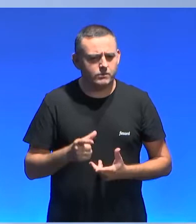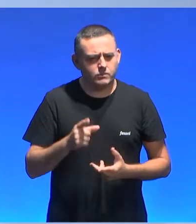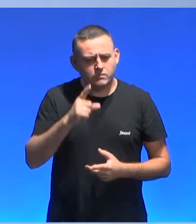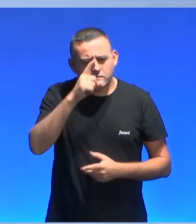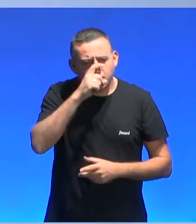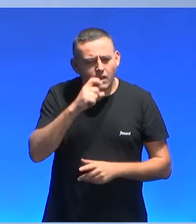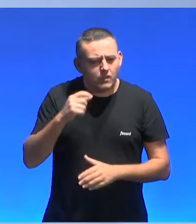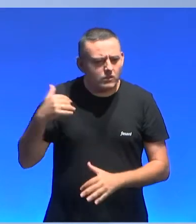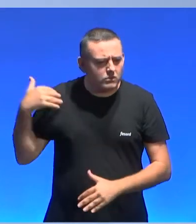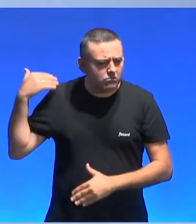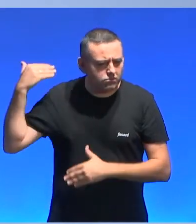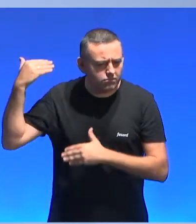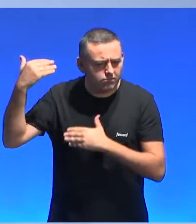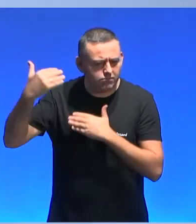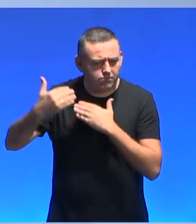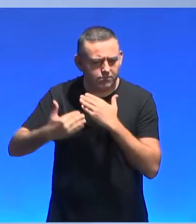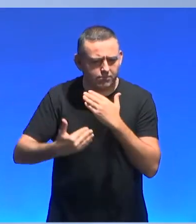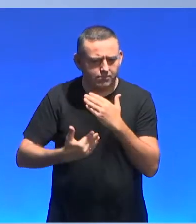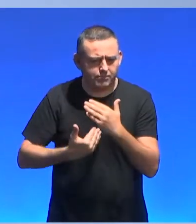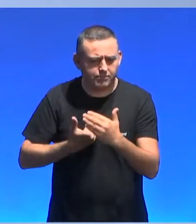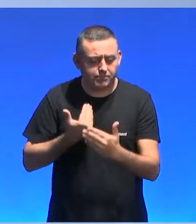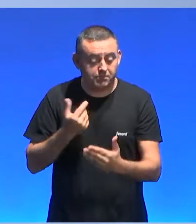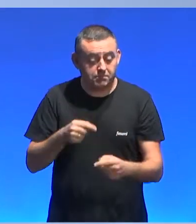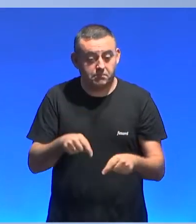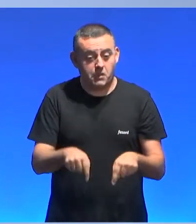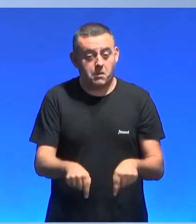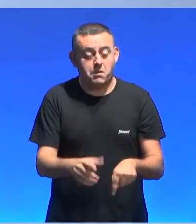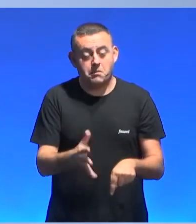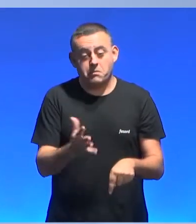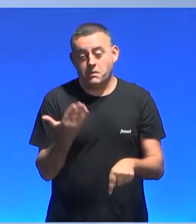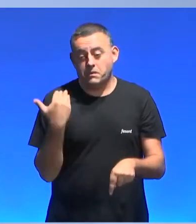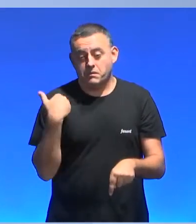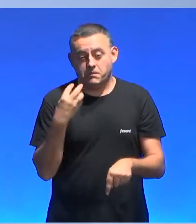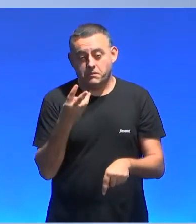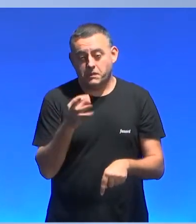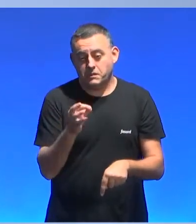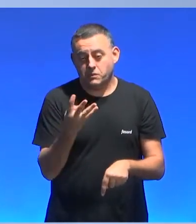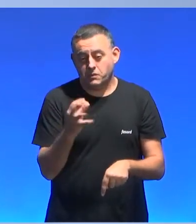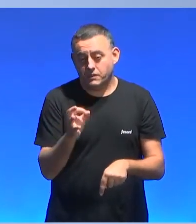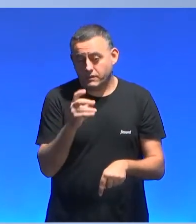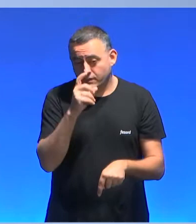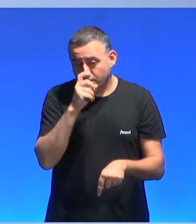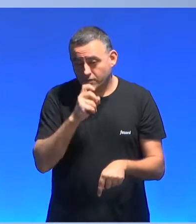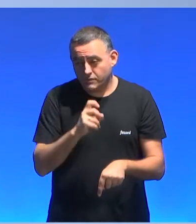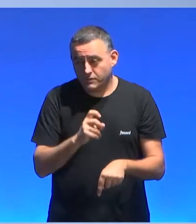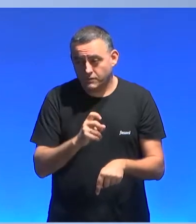siglos, hoy, hace 30, 40 años probablemente,